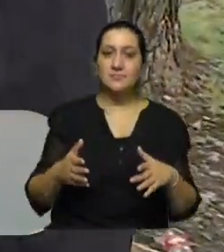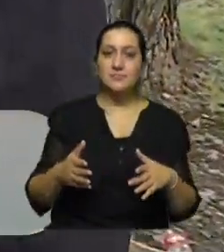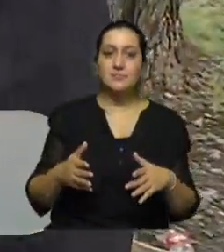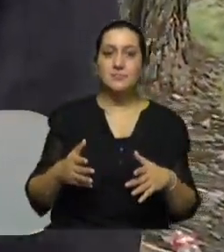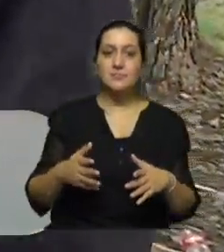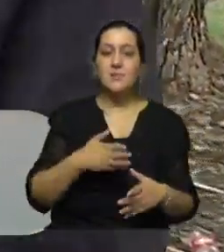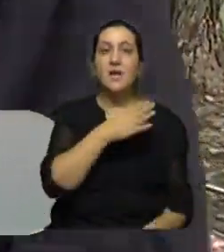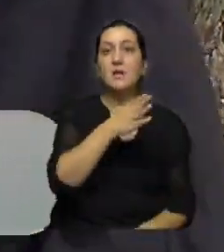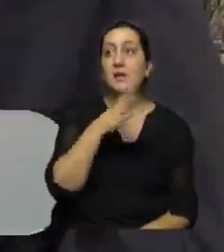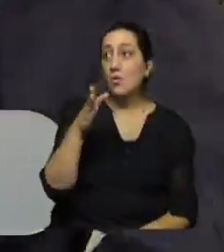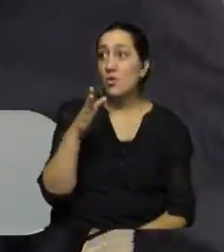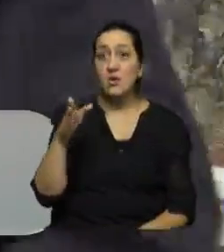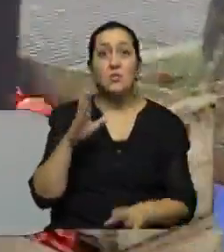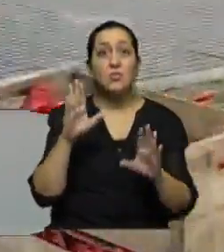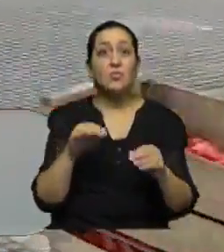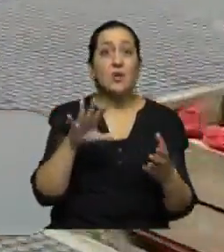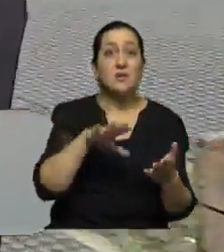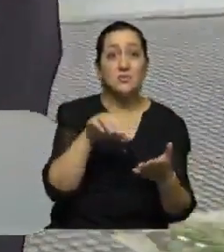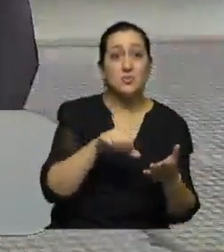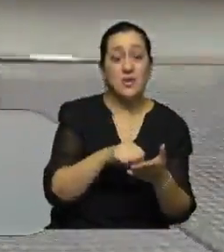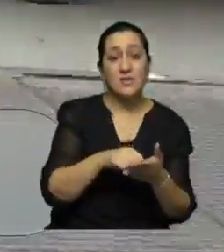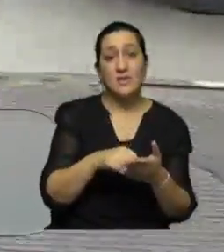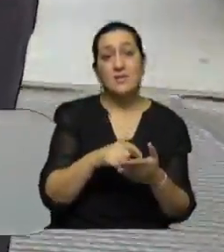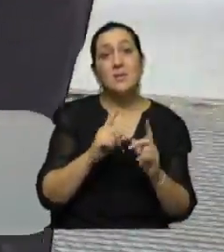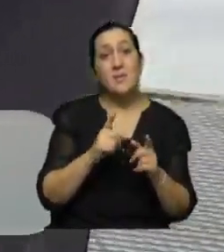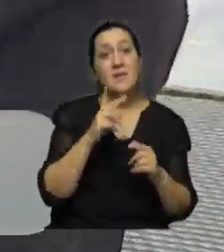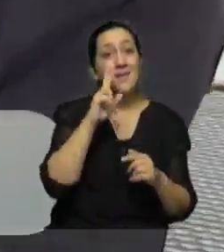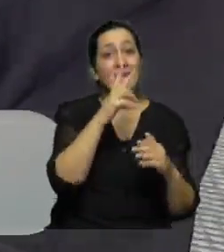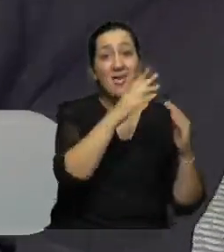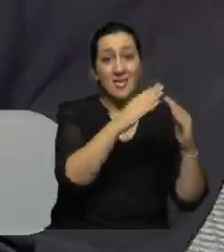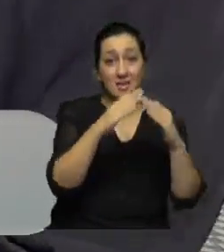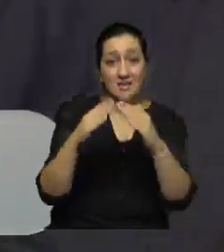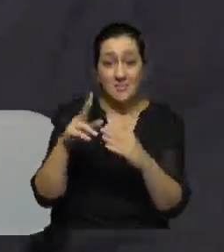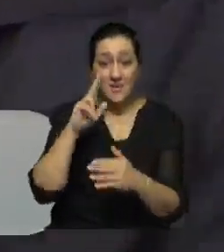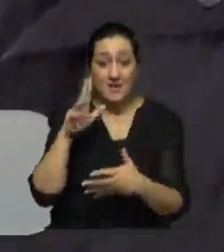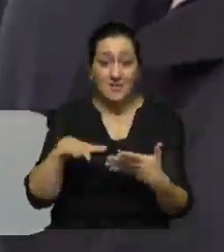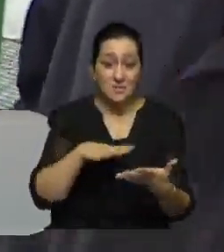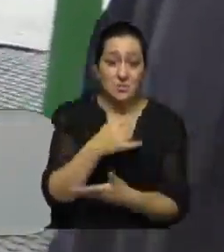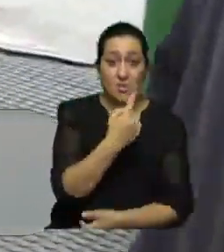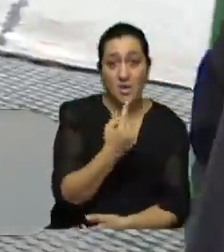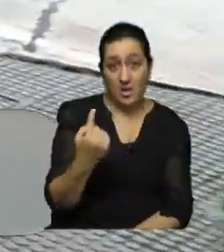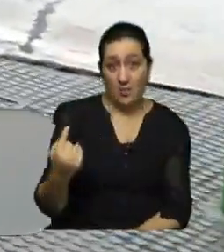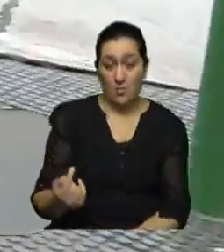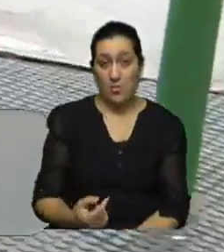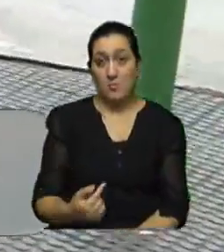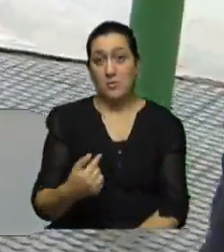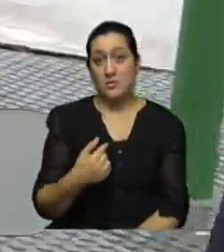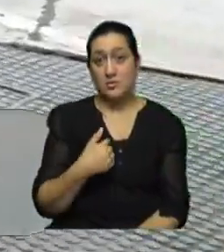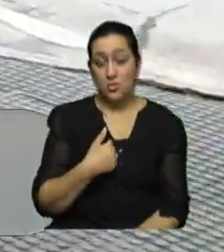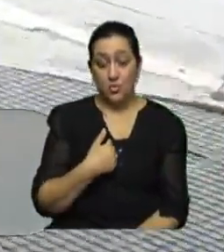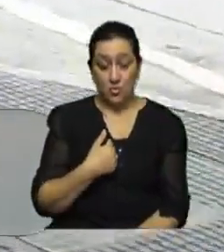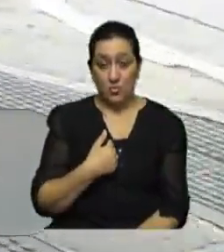hay que recorrer los rincones de cada hogar, digo, para ver cómo está la situación de cada uno de acá, digo, porque yo hoy en día